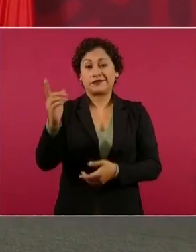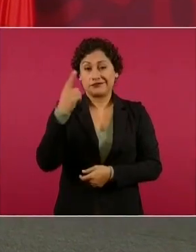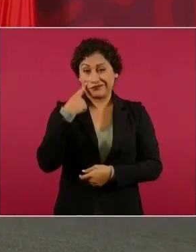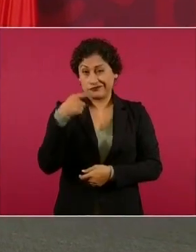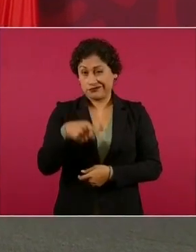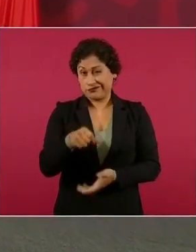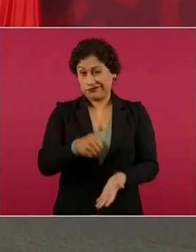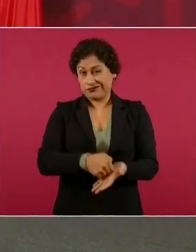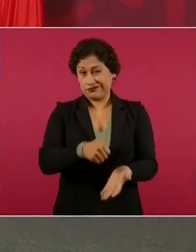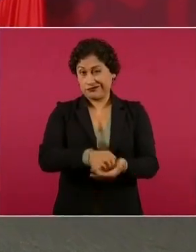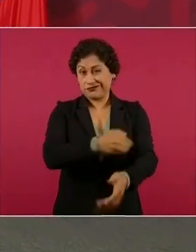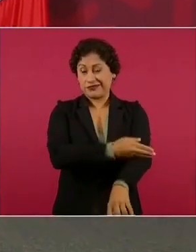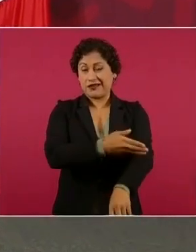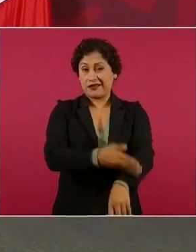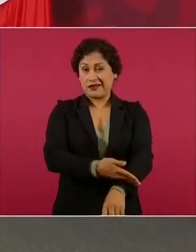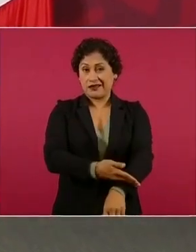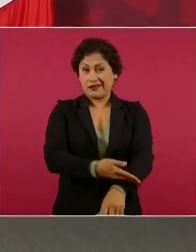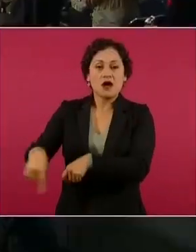toco madera,